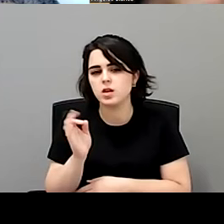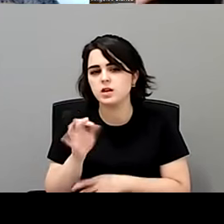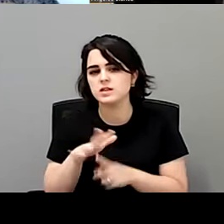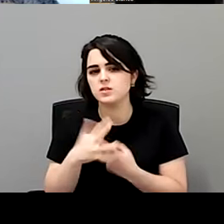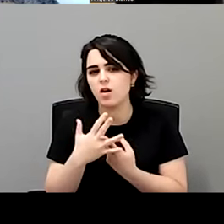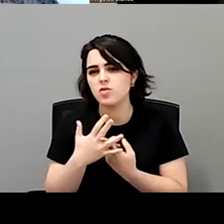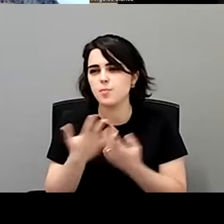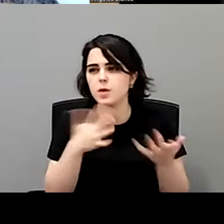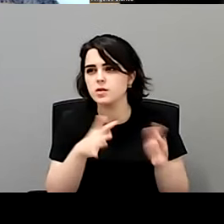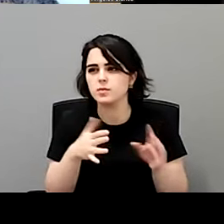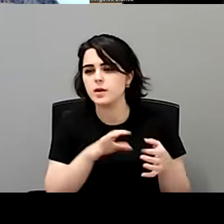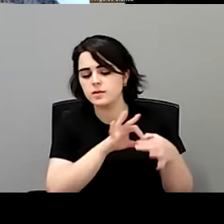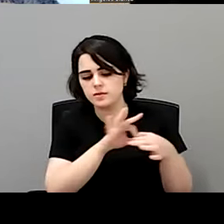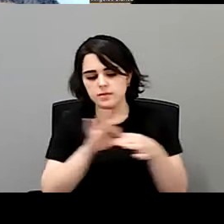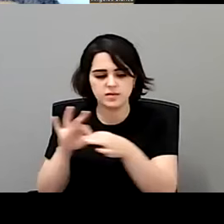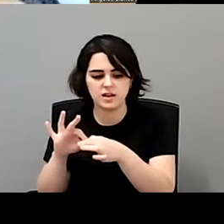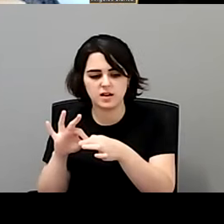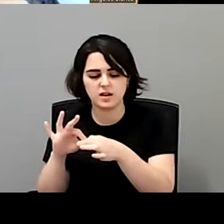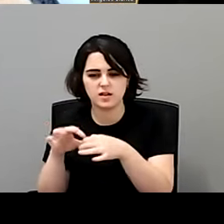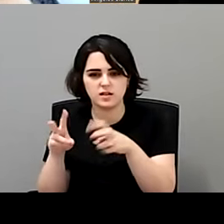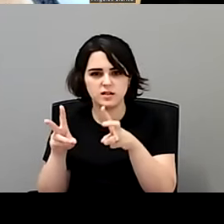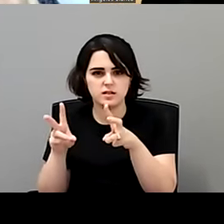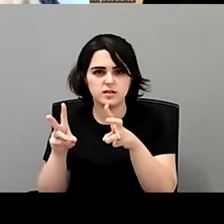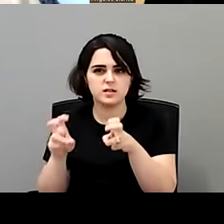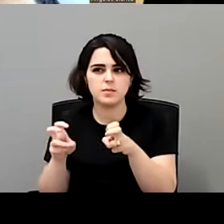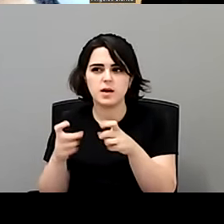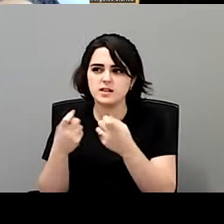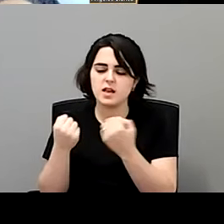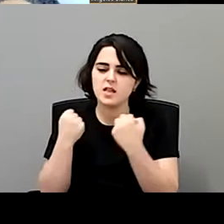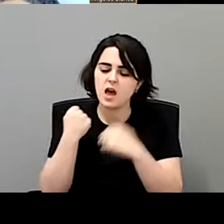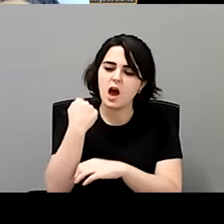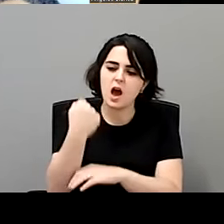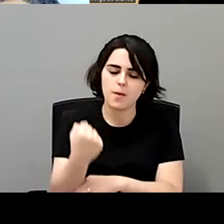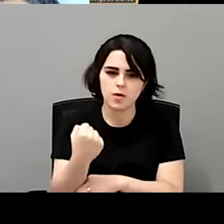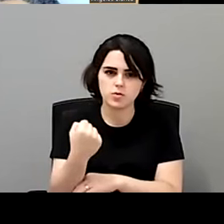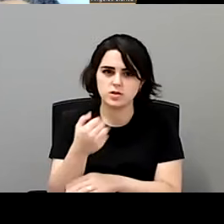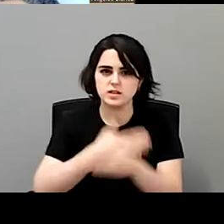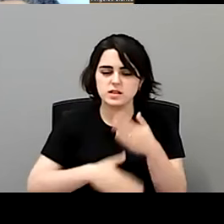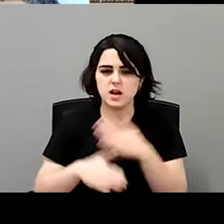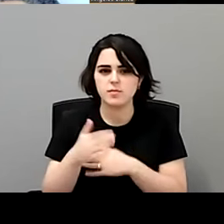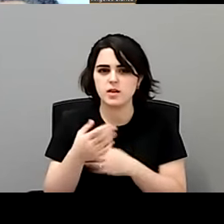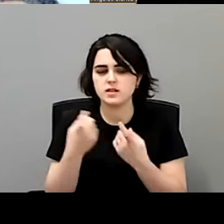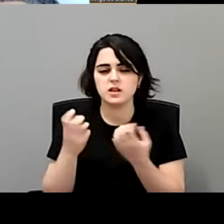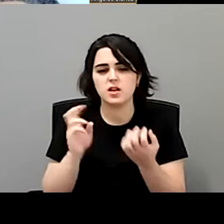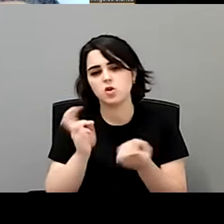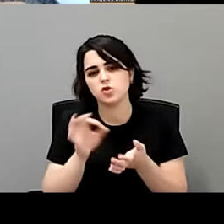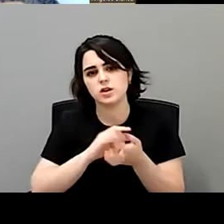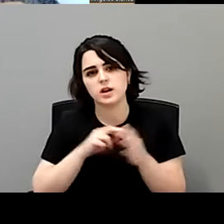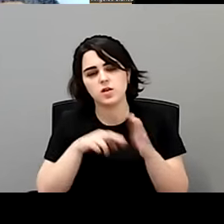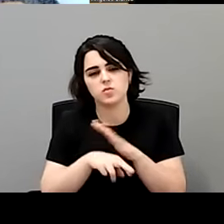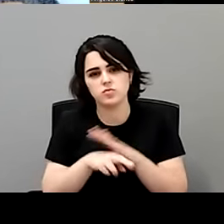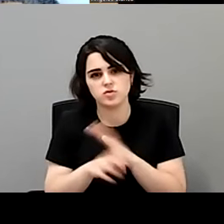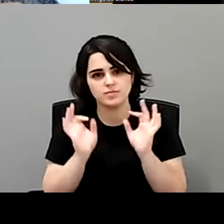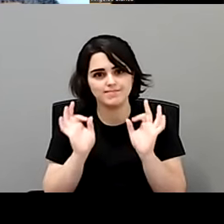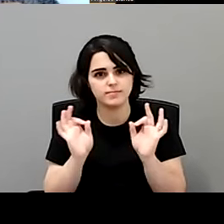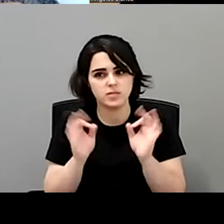situaciones más o menos afines, ¿no? Con grandes necesidades de apoyo, otras discapacidades que puedan precisar de los mismos recursos, ¿no? Sacabas esto,